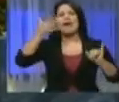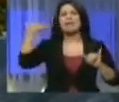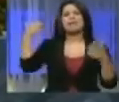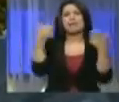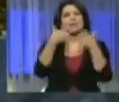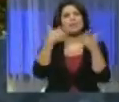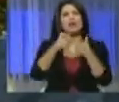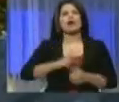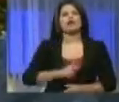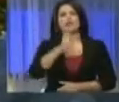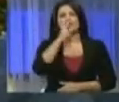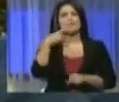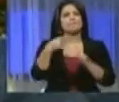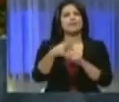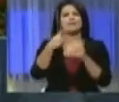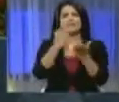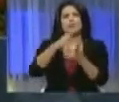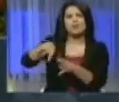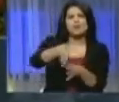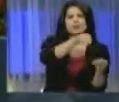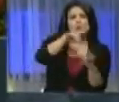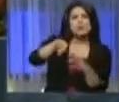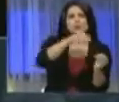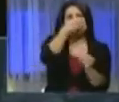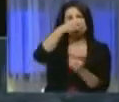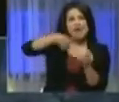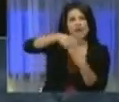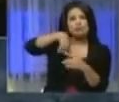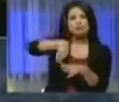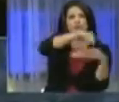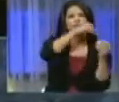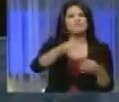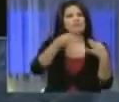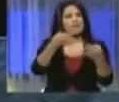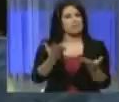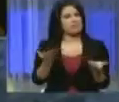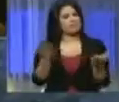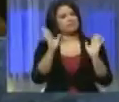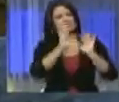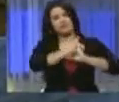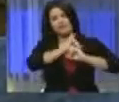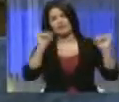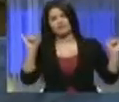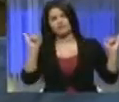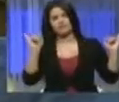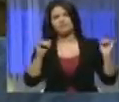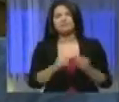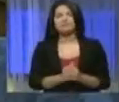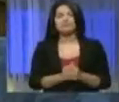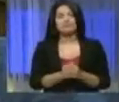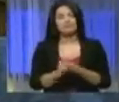quiero saludar la visita de nuestros hermanos de la República Popular China.